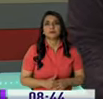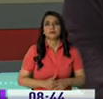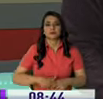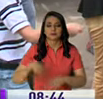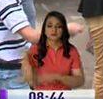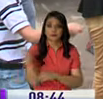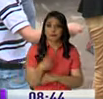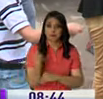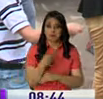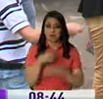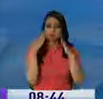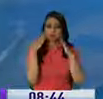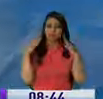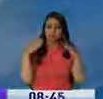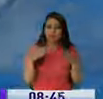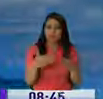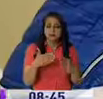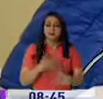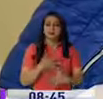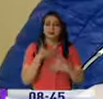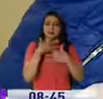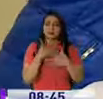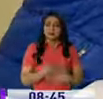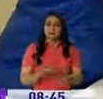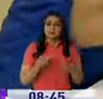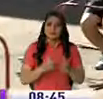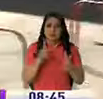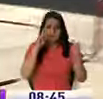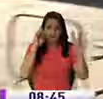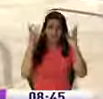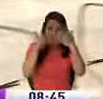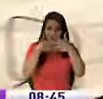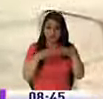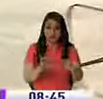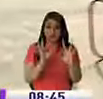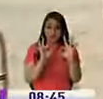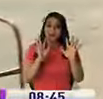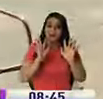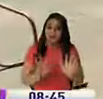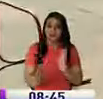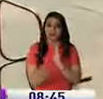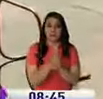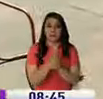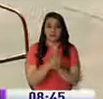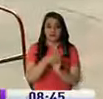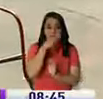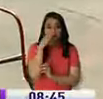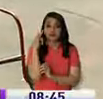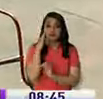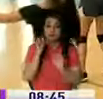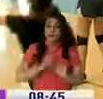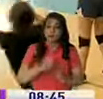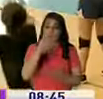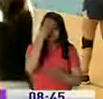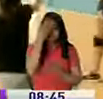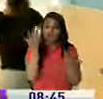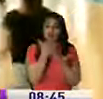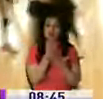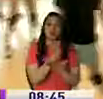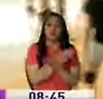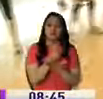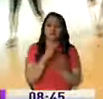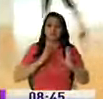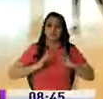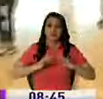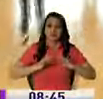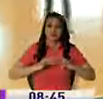Disciplina, concentración, adecuada respiración y hasta agilidad mental son varias de las destrezas que los pequeños podrán adquirir en los cursos